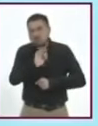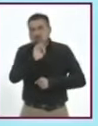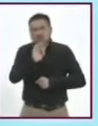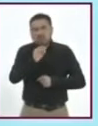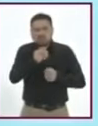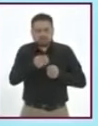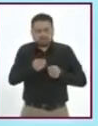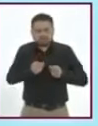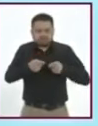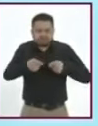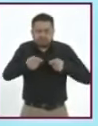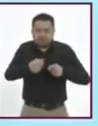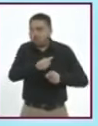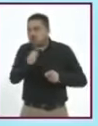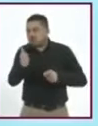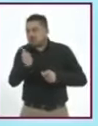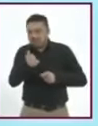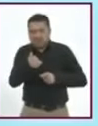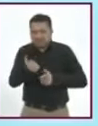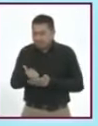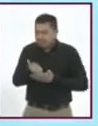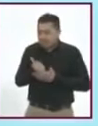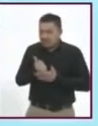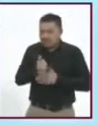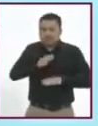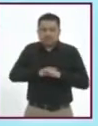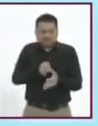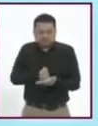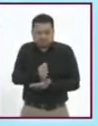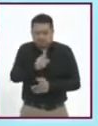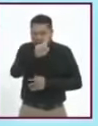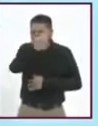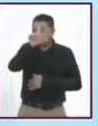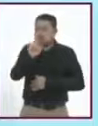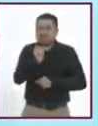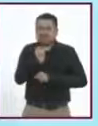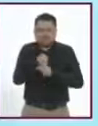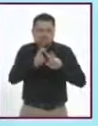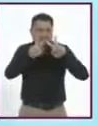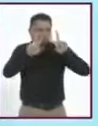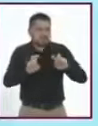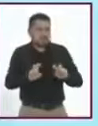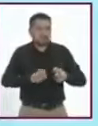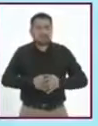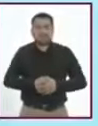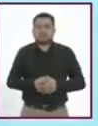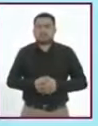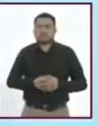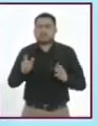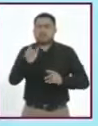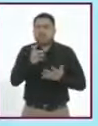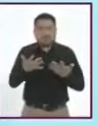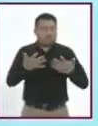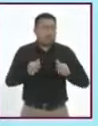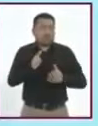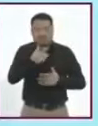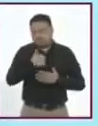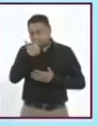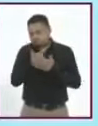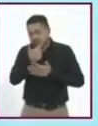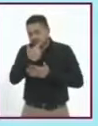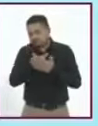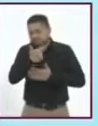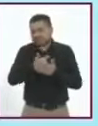derivar otras que ayudarán a definir más interrogantes del tema investigado. Cuando ya tengan un listado de